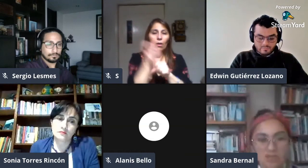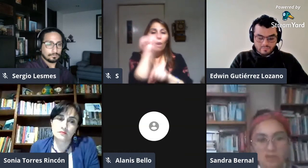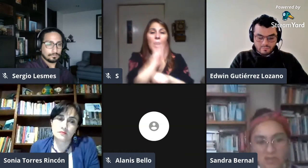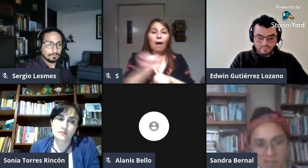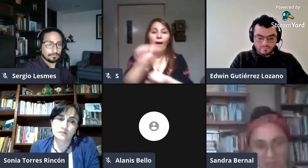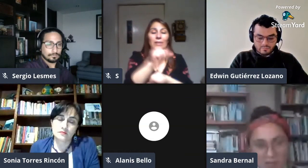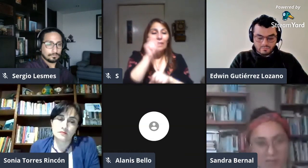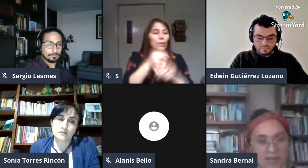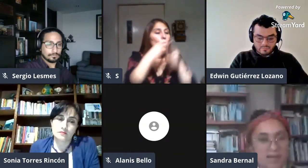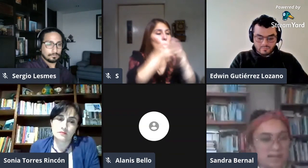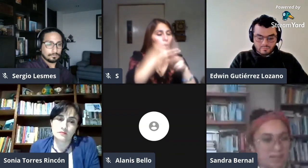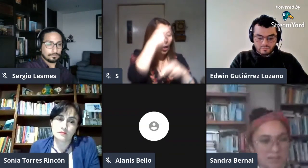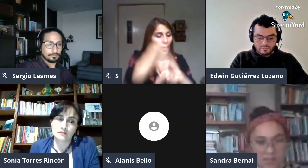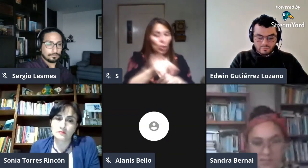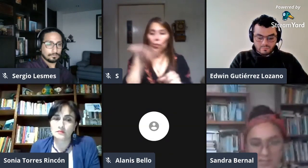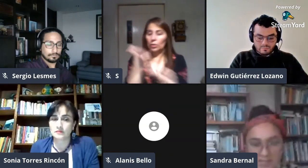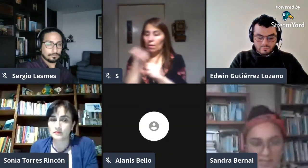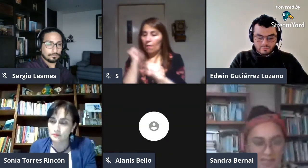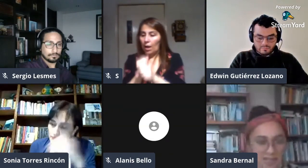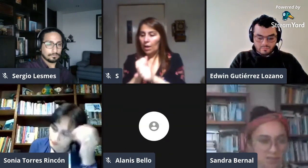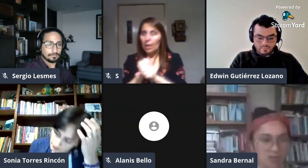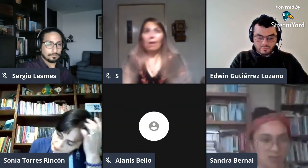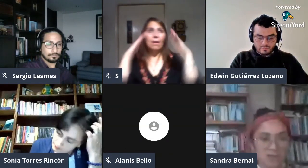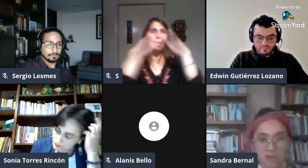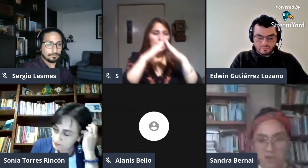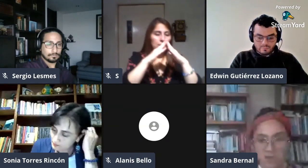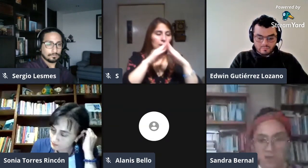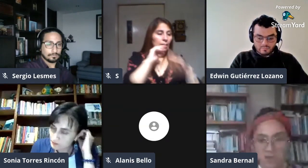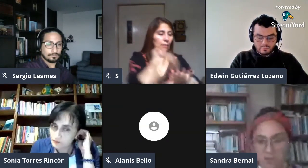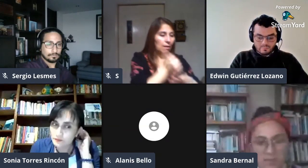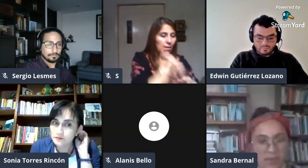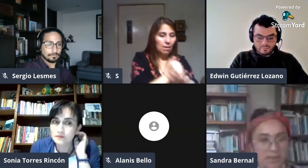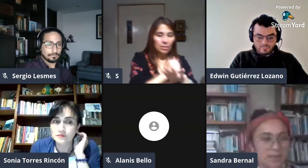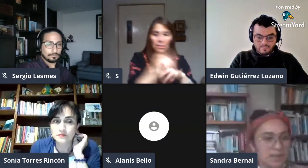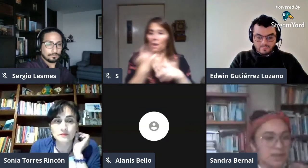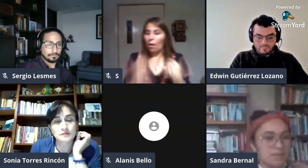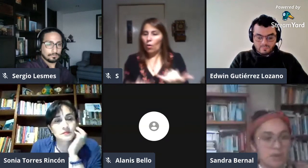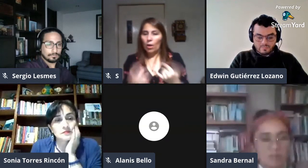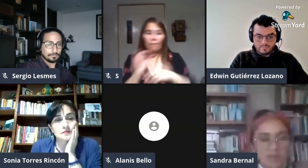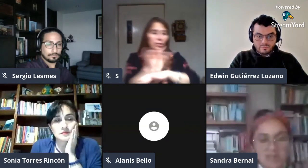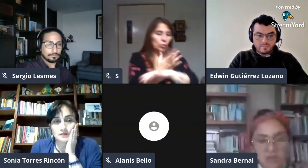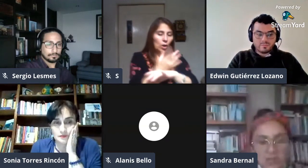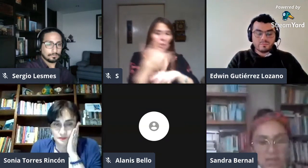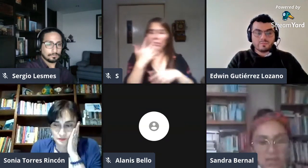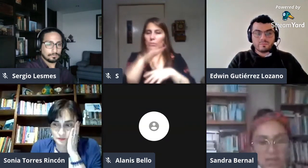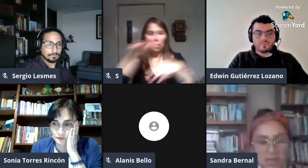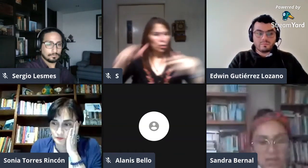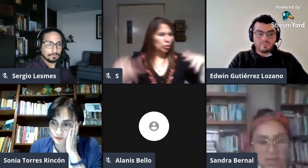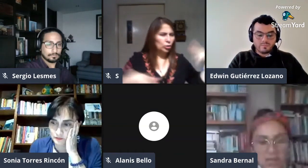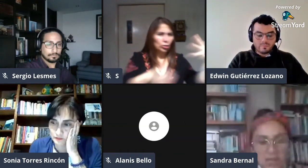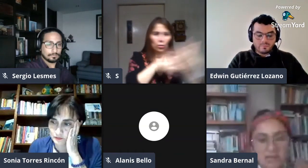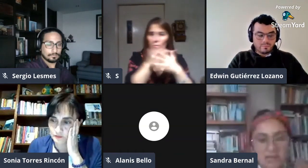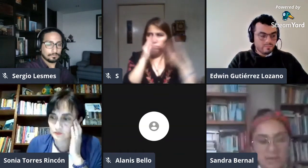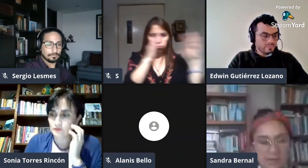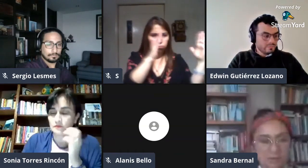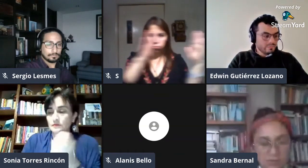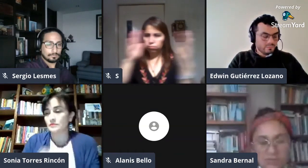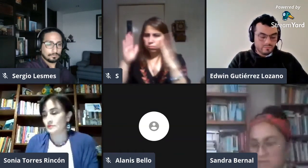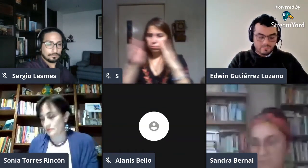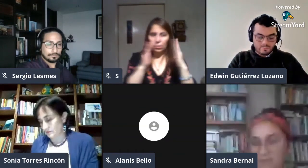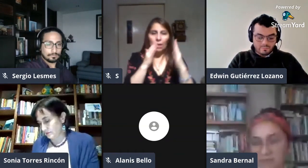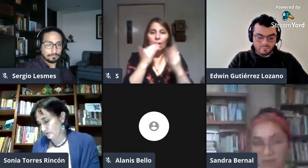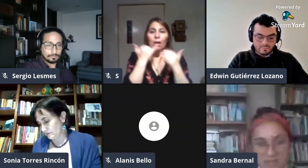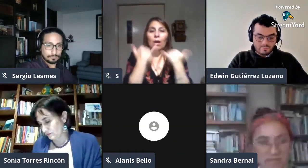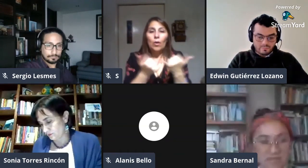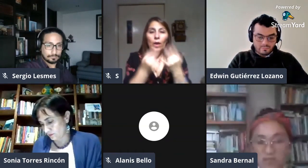de sus hijos, que trabajar, estar pendientes de las tareas del colegio ahora con la educación virtual, pero además que buscar